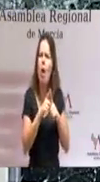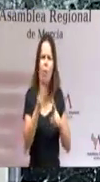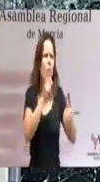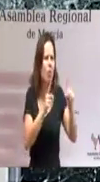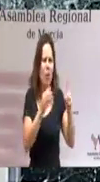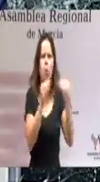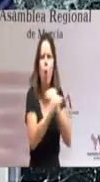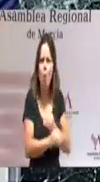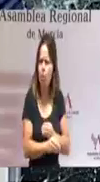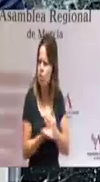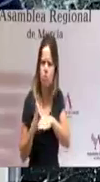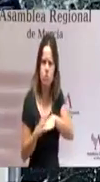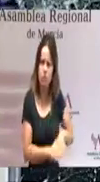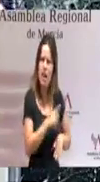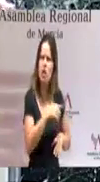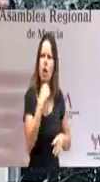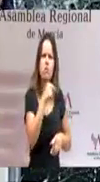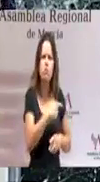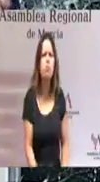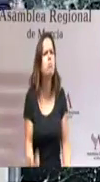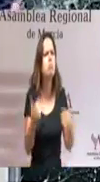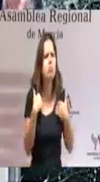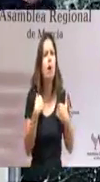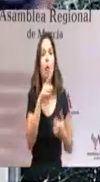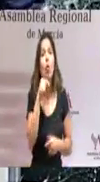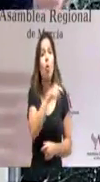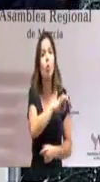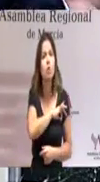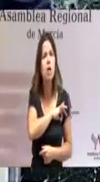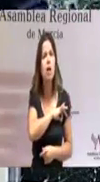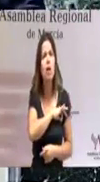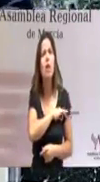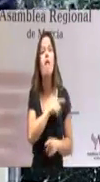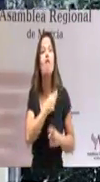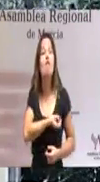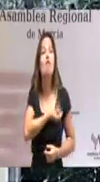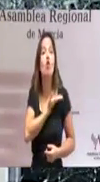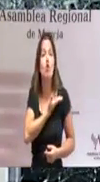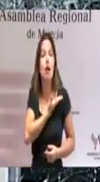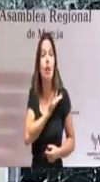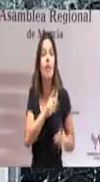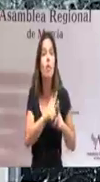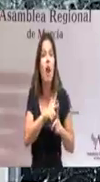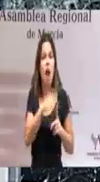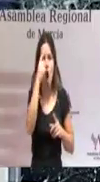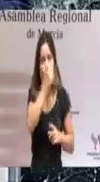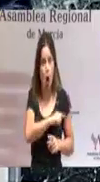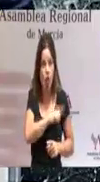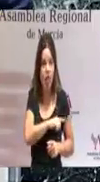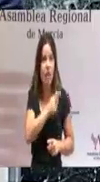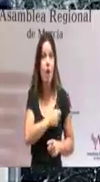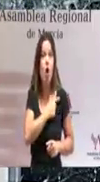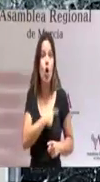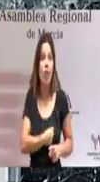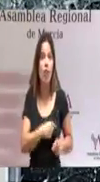Pero en eso usted es muy responsable, porque usted tiene la voluntad, todavía la conciencia y el corazón del